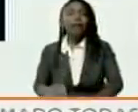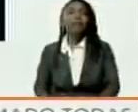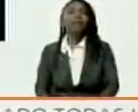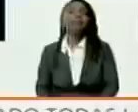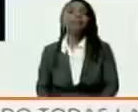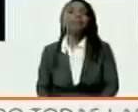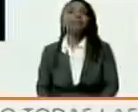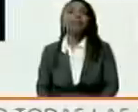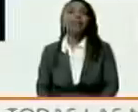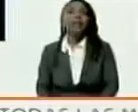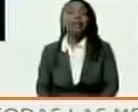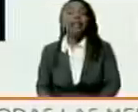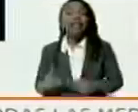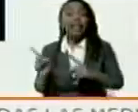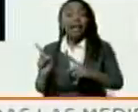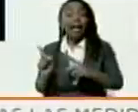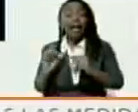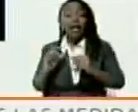que